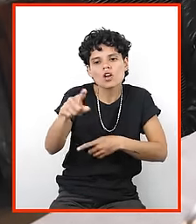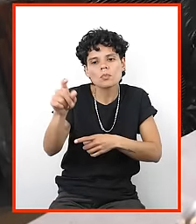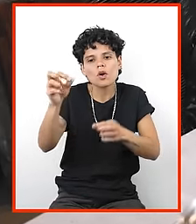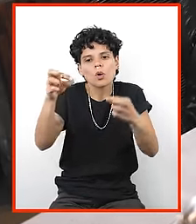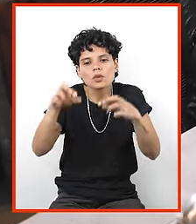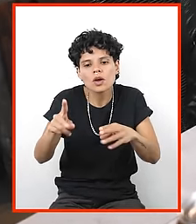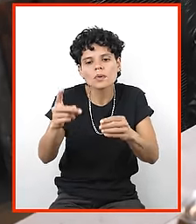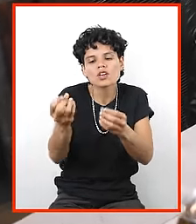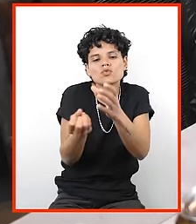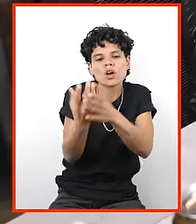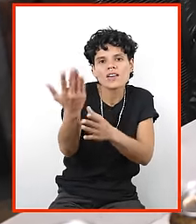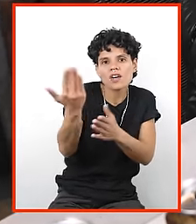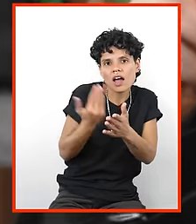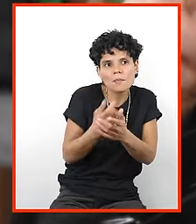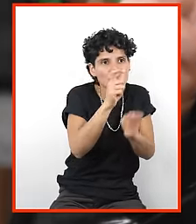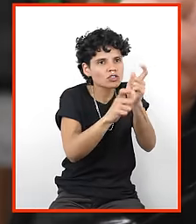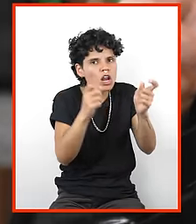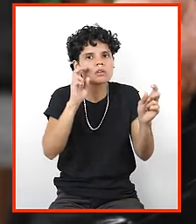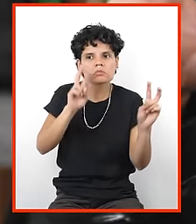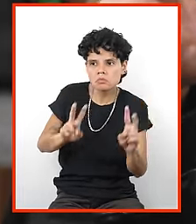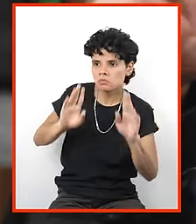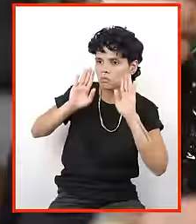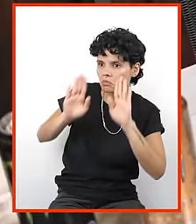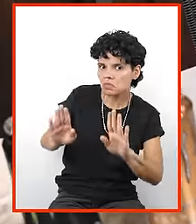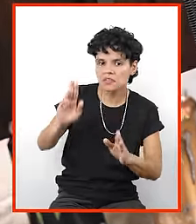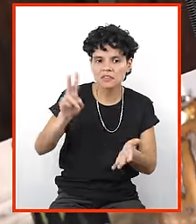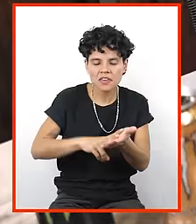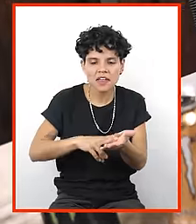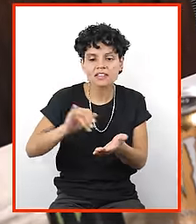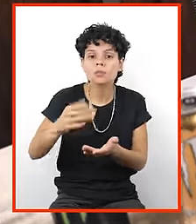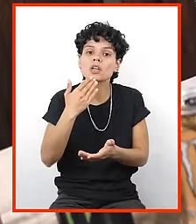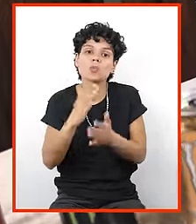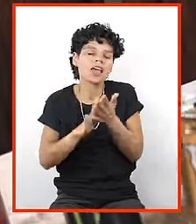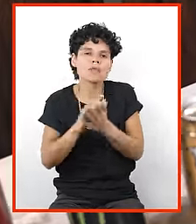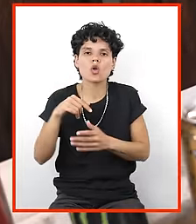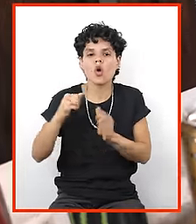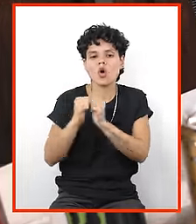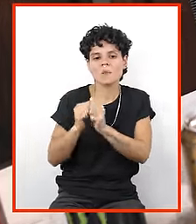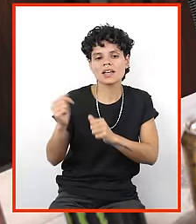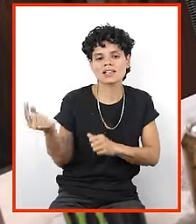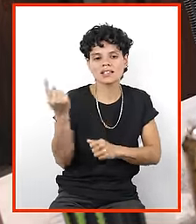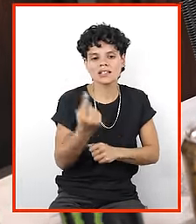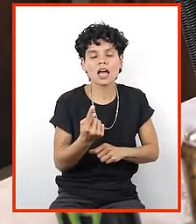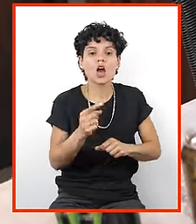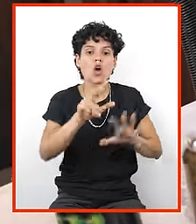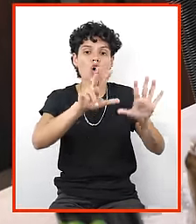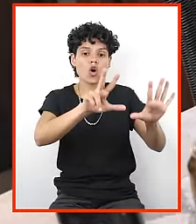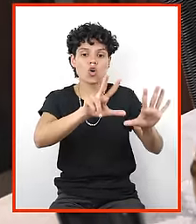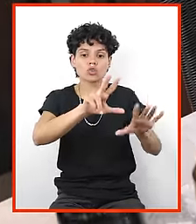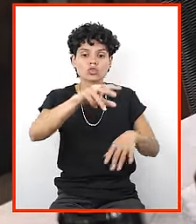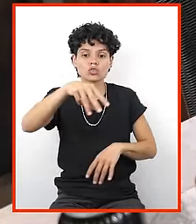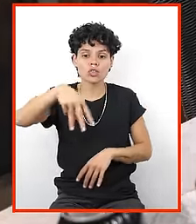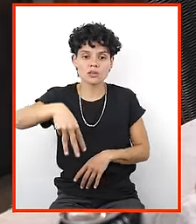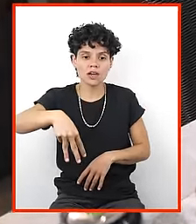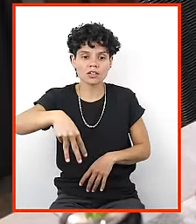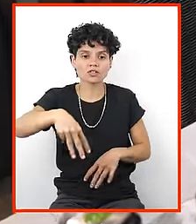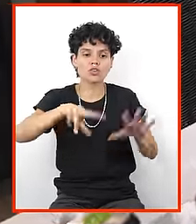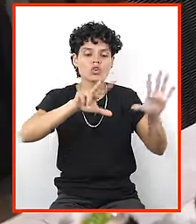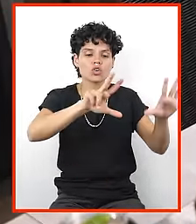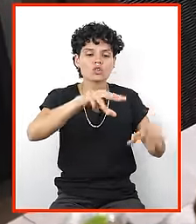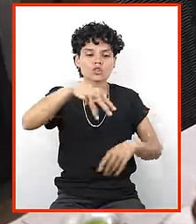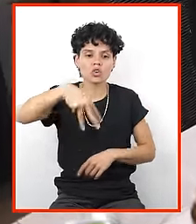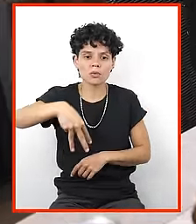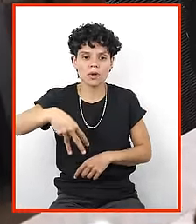comunicador, que tu contenido llegue a los demás, porque ponte tú, aquí tenemos una compañera, ¿ya?, que el 8M fue a la